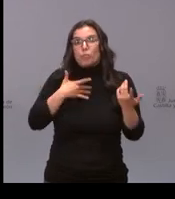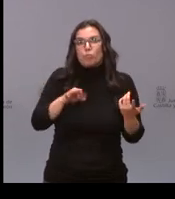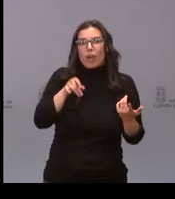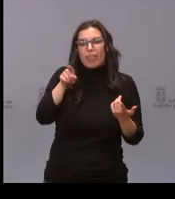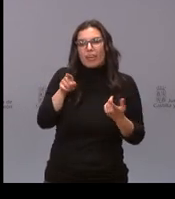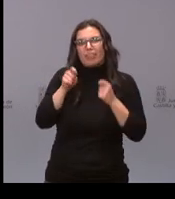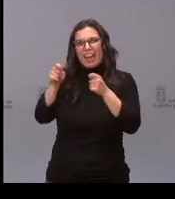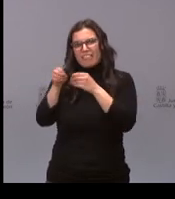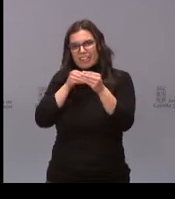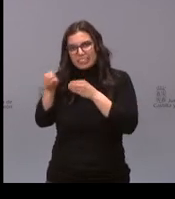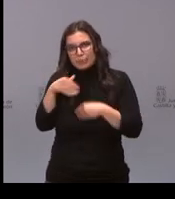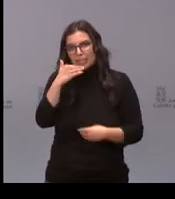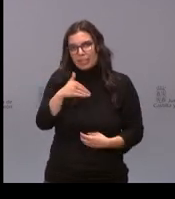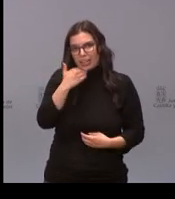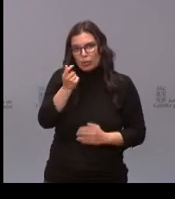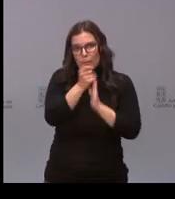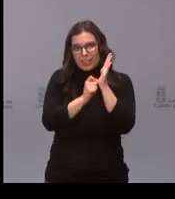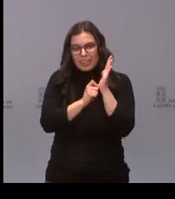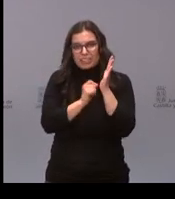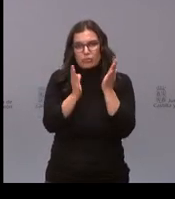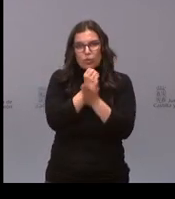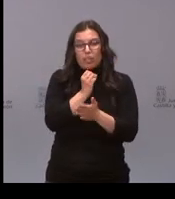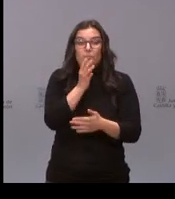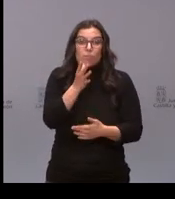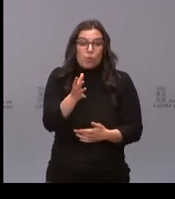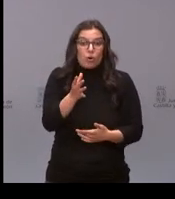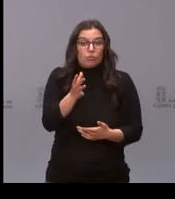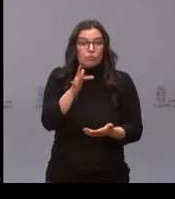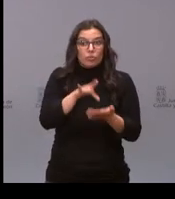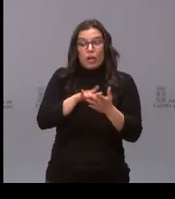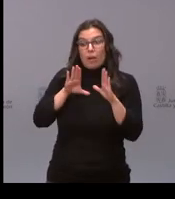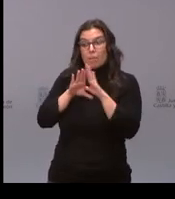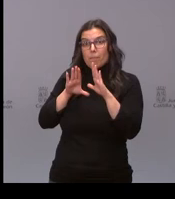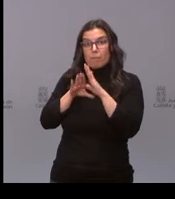se flexibilice todas estas medidas, sobre todo teniendo en cuenta el éxito que ha tenido en Madrid